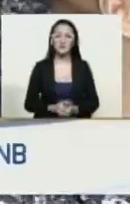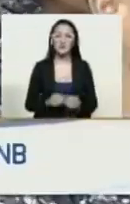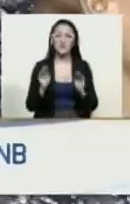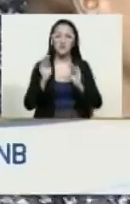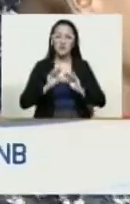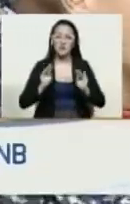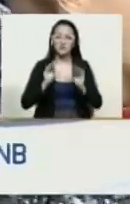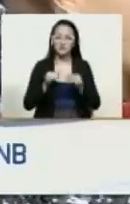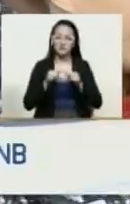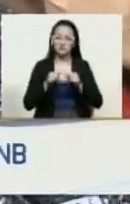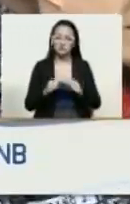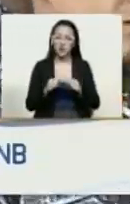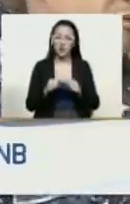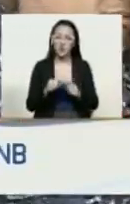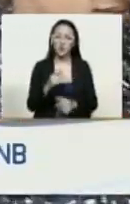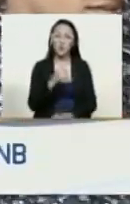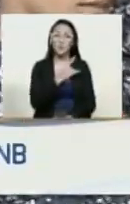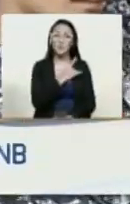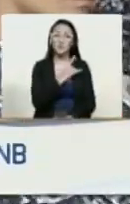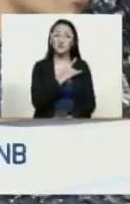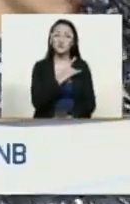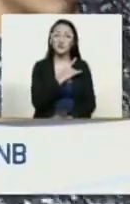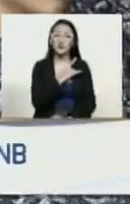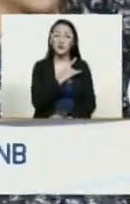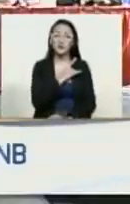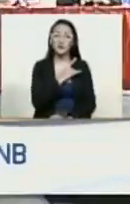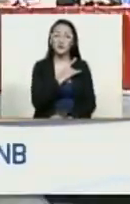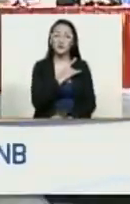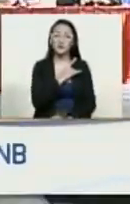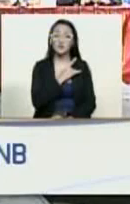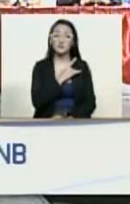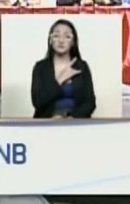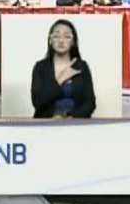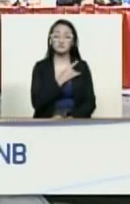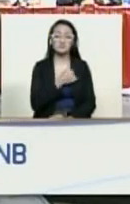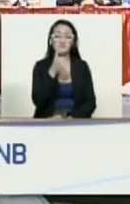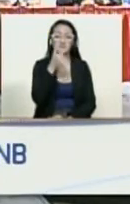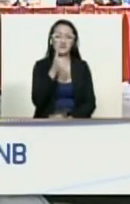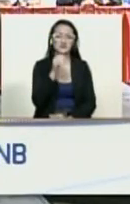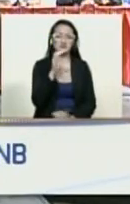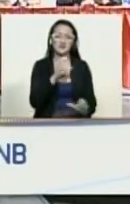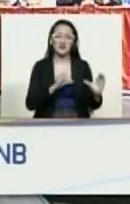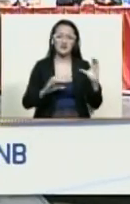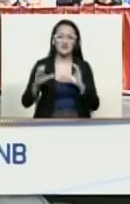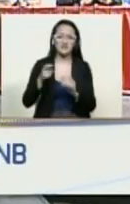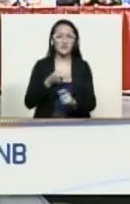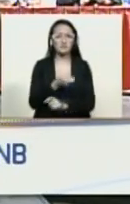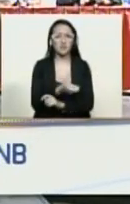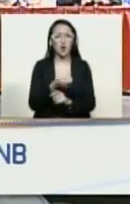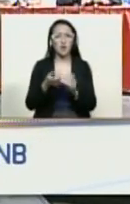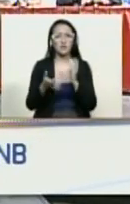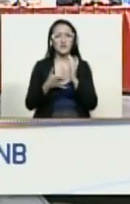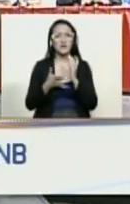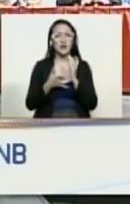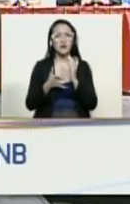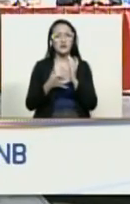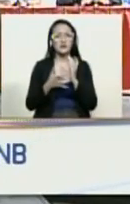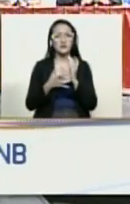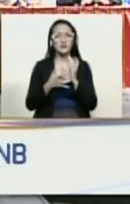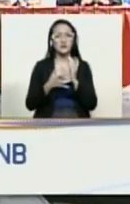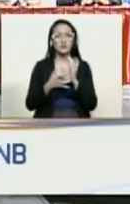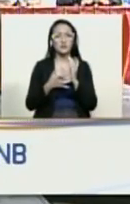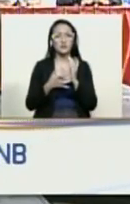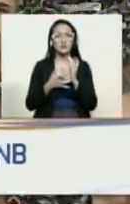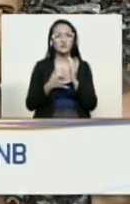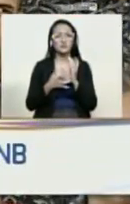formación permanente de carácter universitario al más alto nivel científico, académico y técnico que jamás